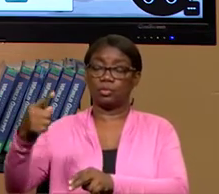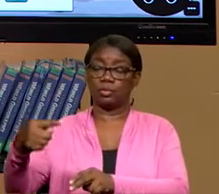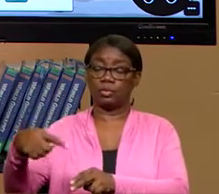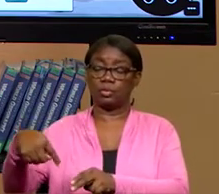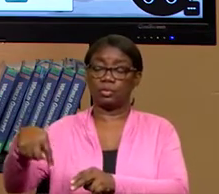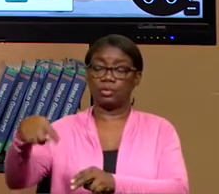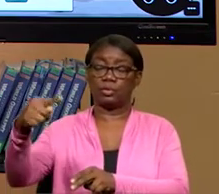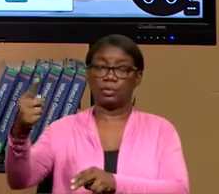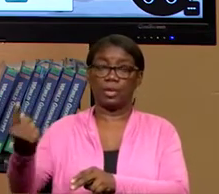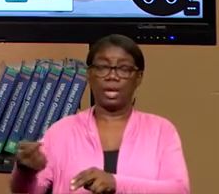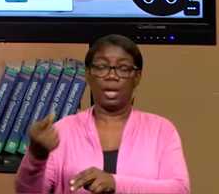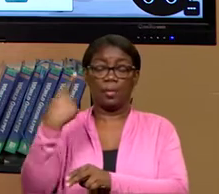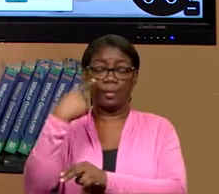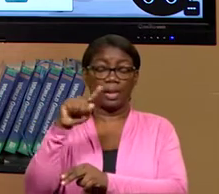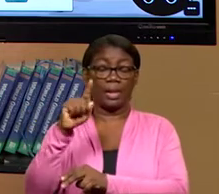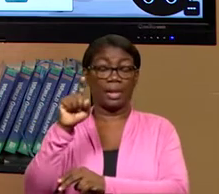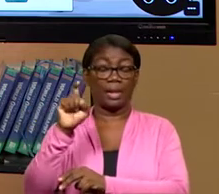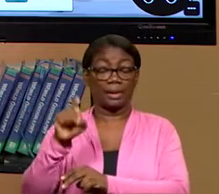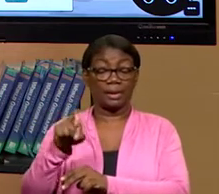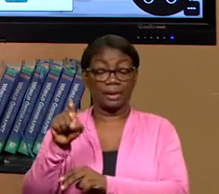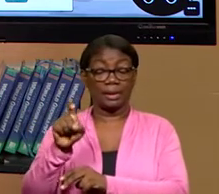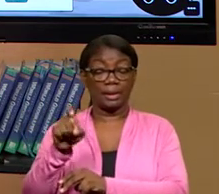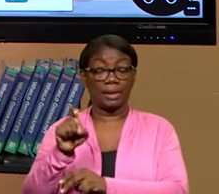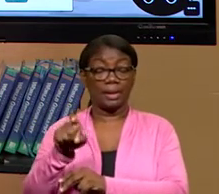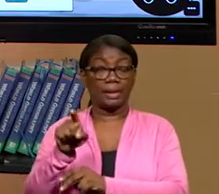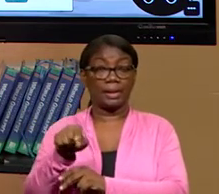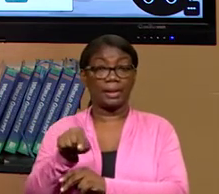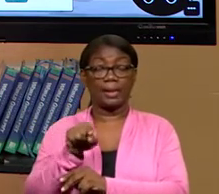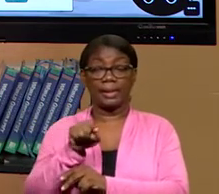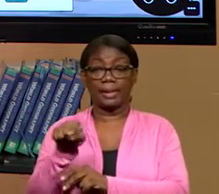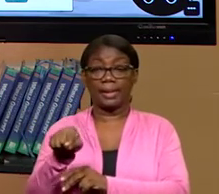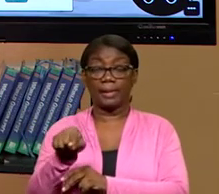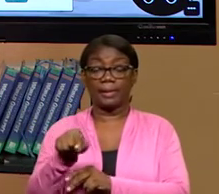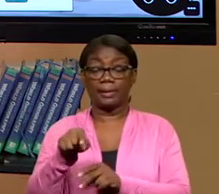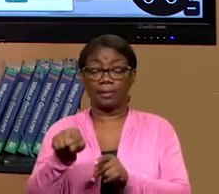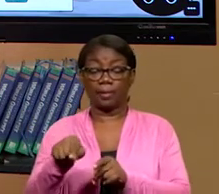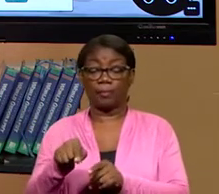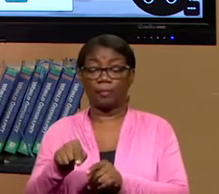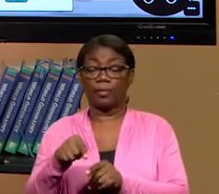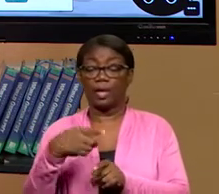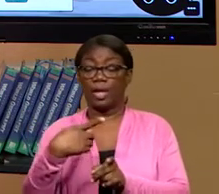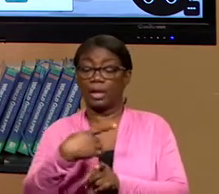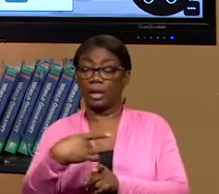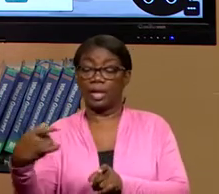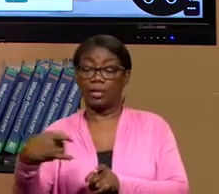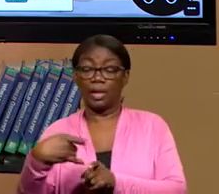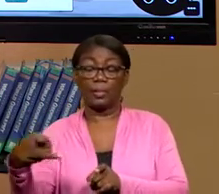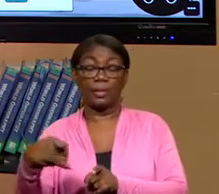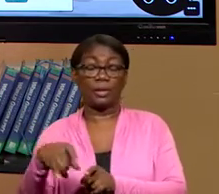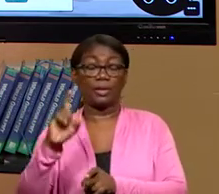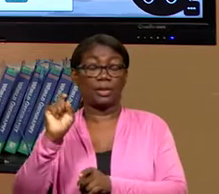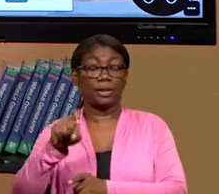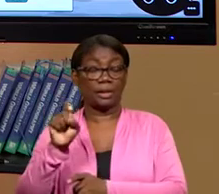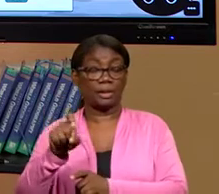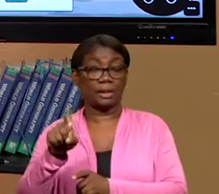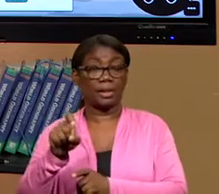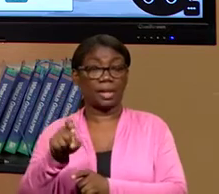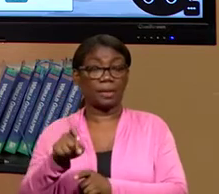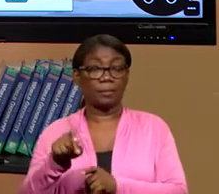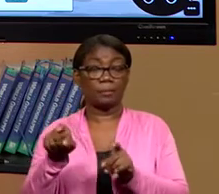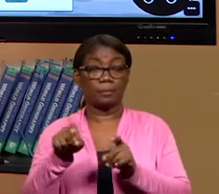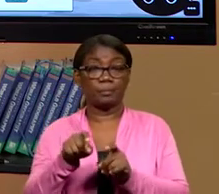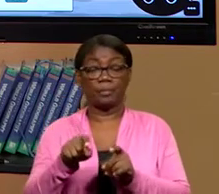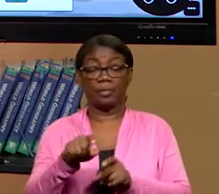para las necesidades o requerimientos de esa sección de retroalimentación, sea